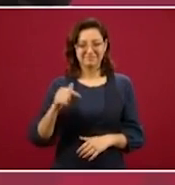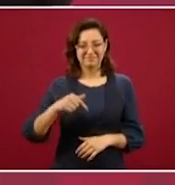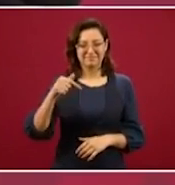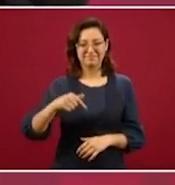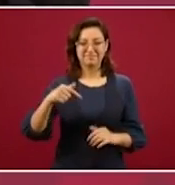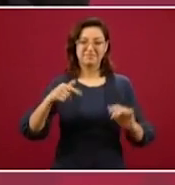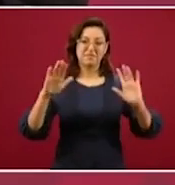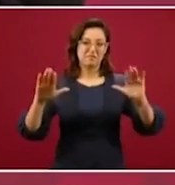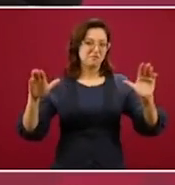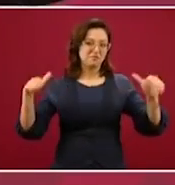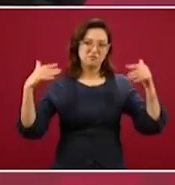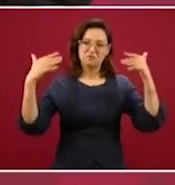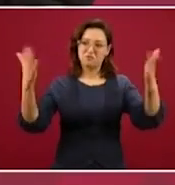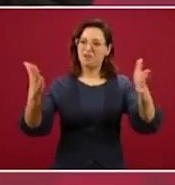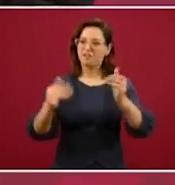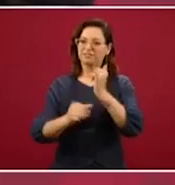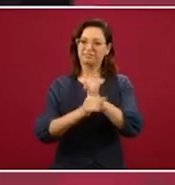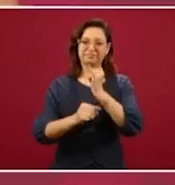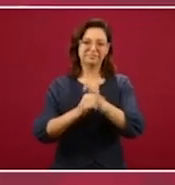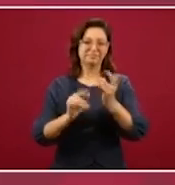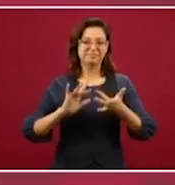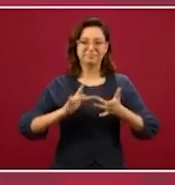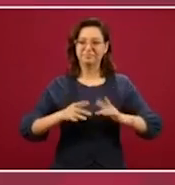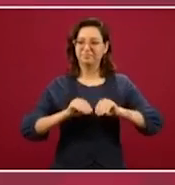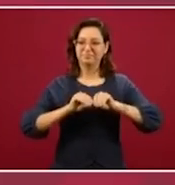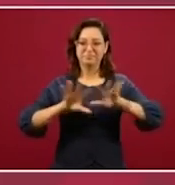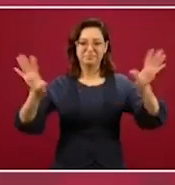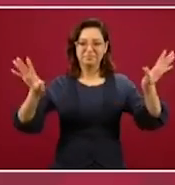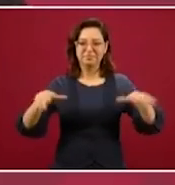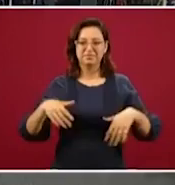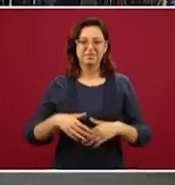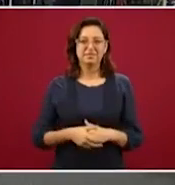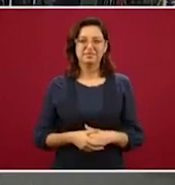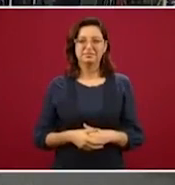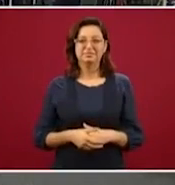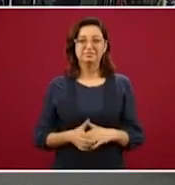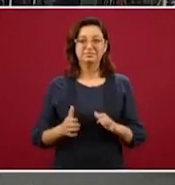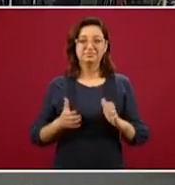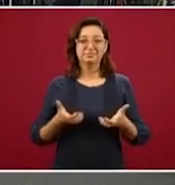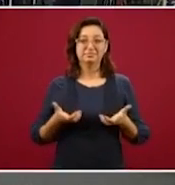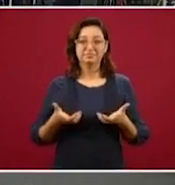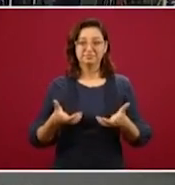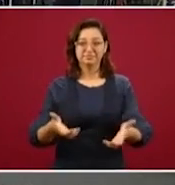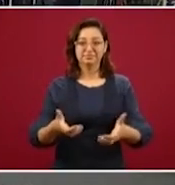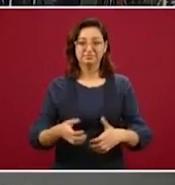Afuera, en las redes y en la calle,